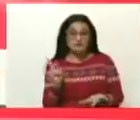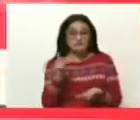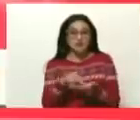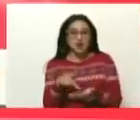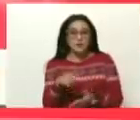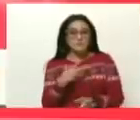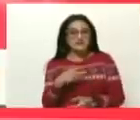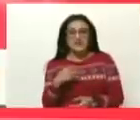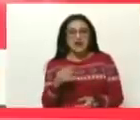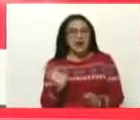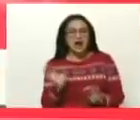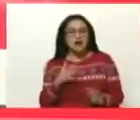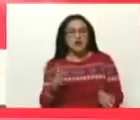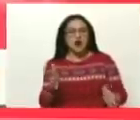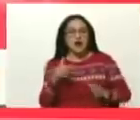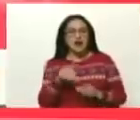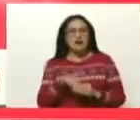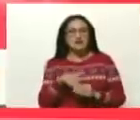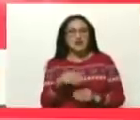sin ganar elecciones.